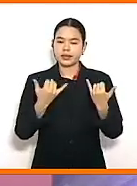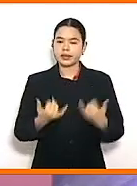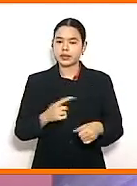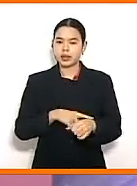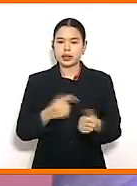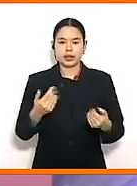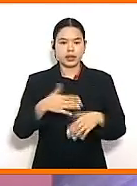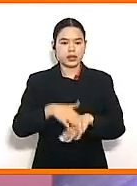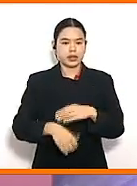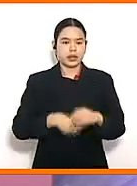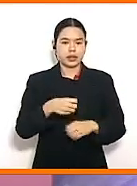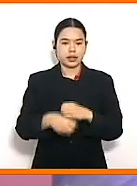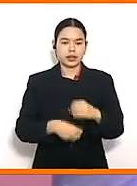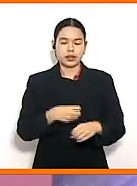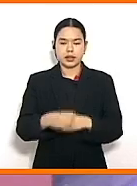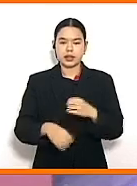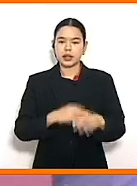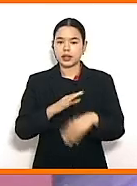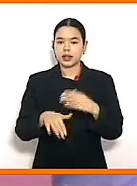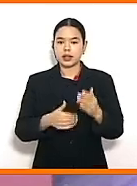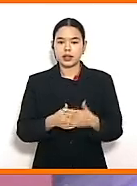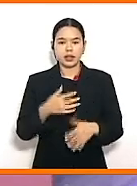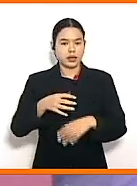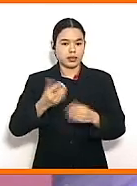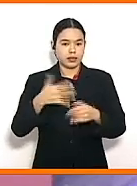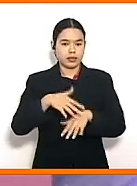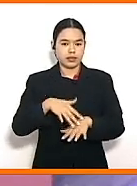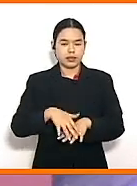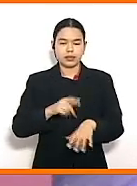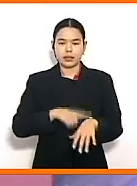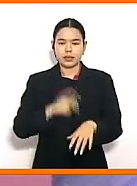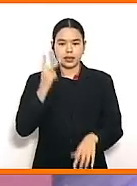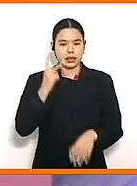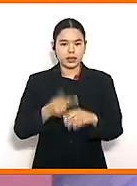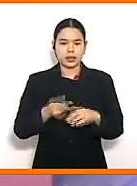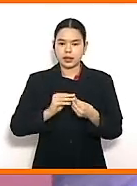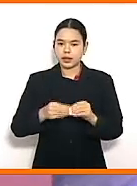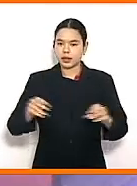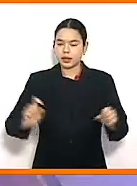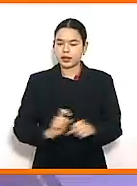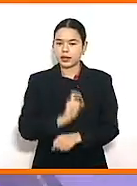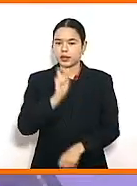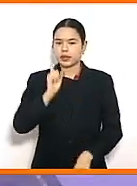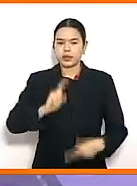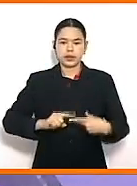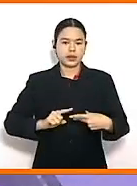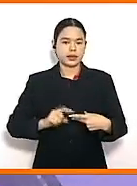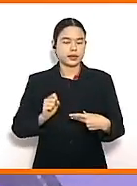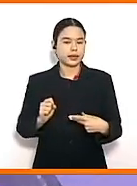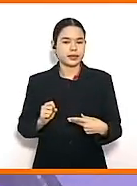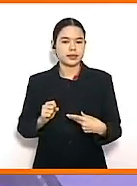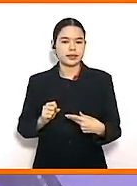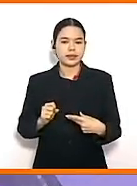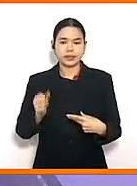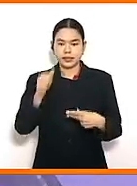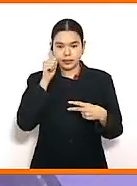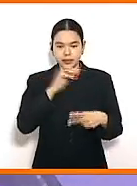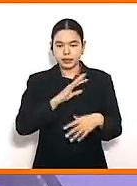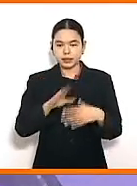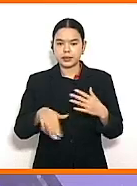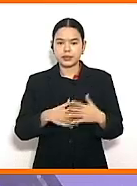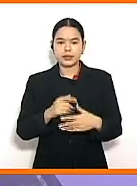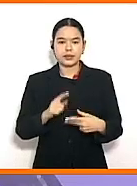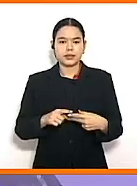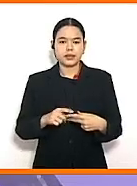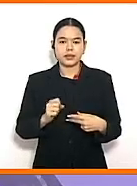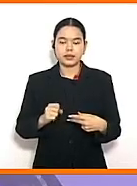acompáñame a incluir las esferas y que éstas se mezclen, porque en su primera posición vamos a conocer tu primer dígito ganador. Atento si ese primer